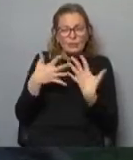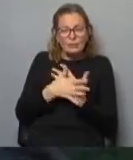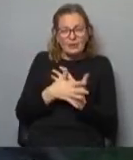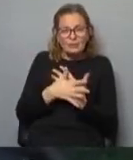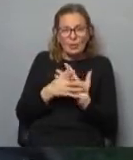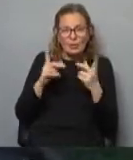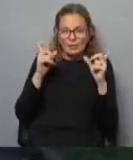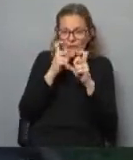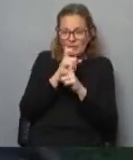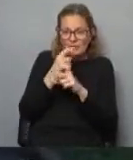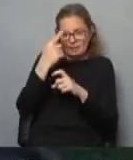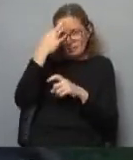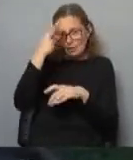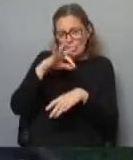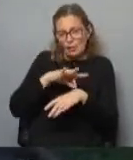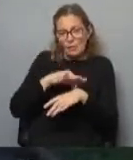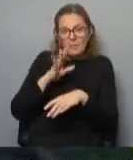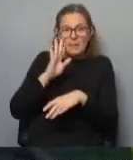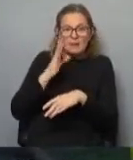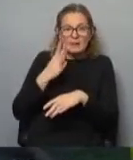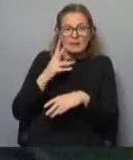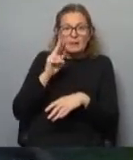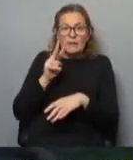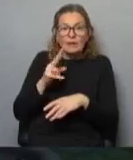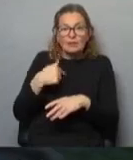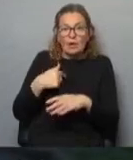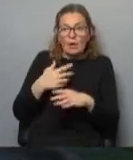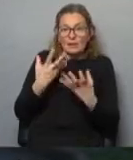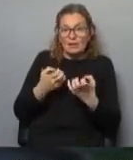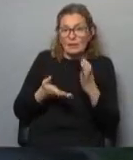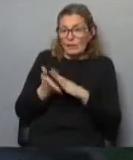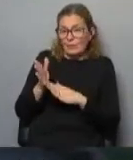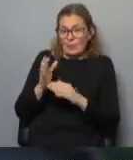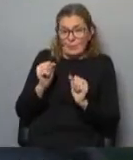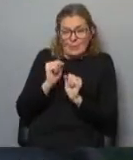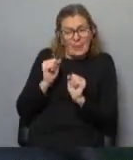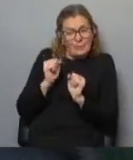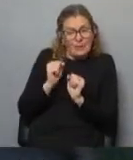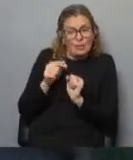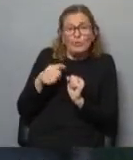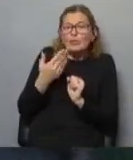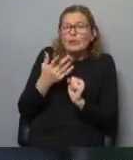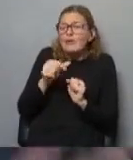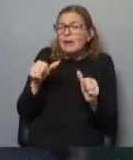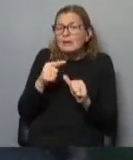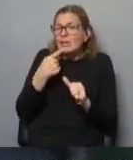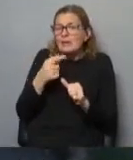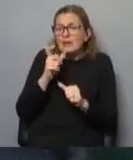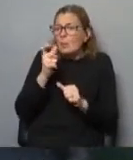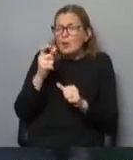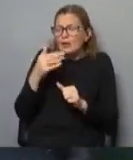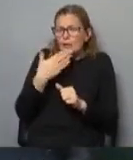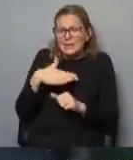alteraciones psicológicas parecería que en vez de ir a ver yo me quiero retirar porque me da miedo no sé cómo va a reaccionar dice cosas que no